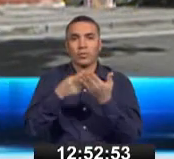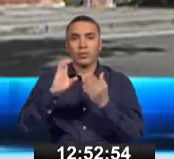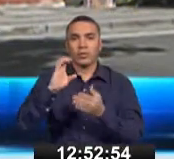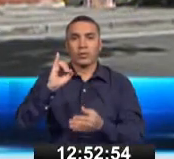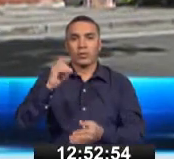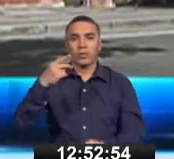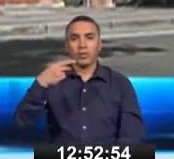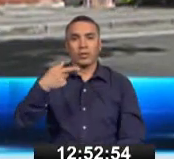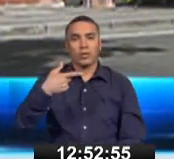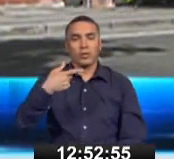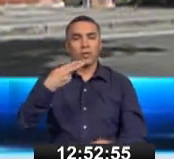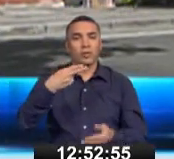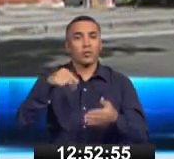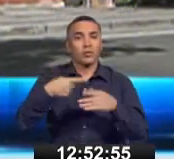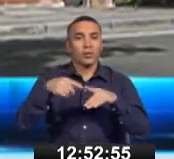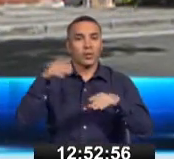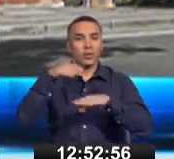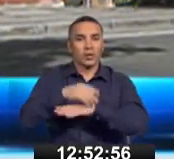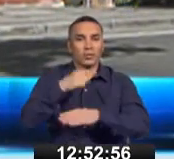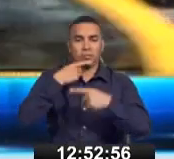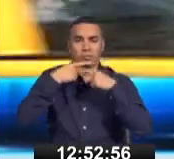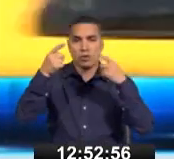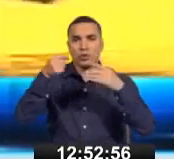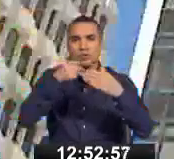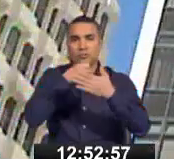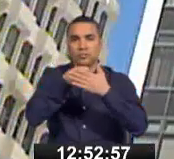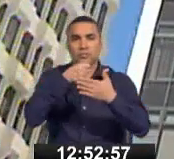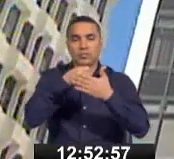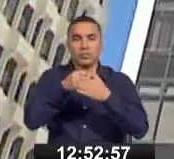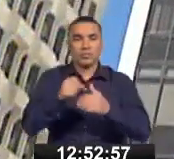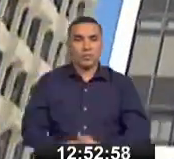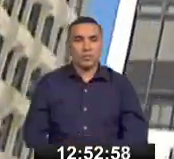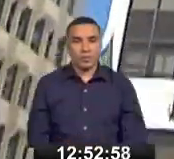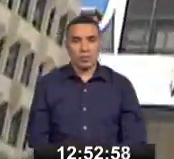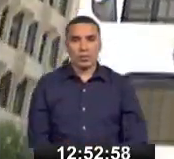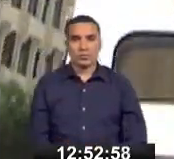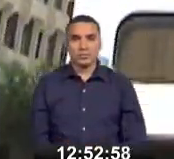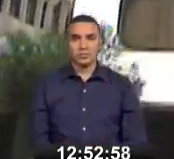se pronunciarán esta tarde en una rueda de prensa. Fabiola Santana, TC Televisión.